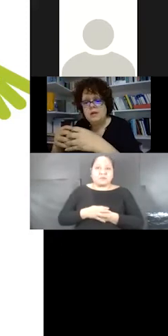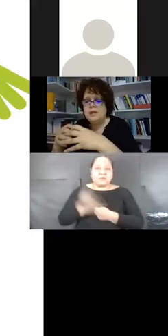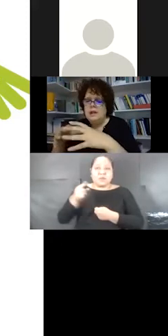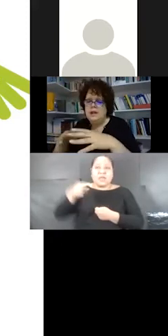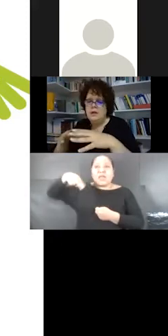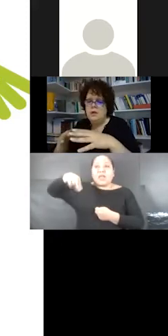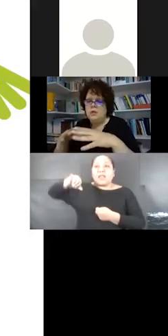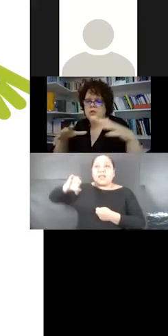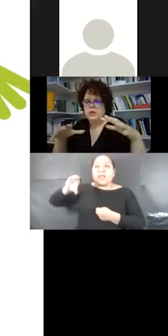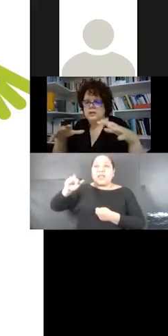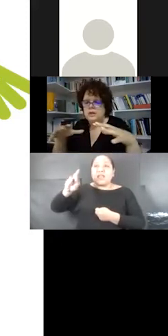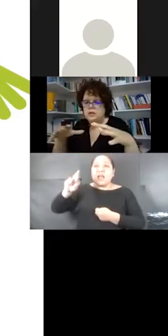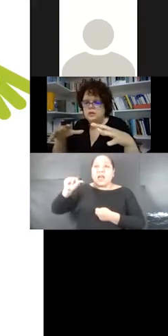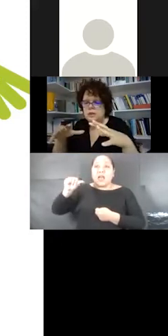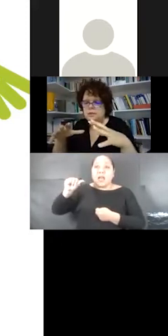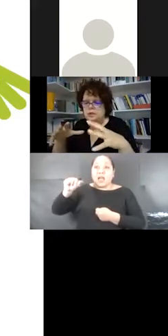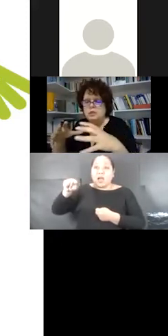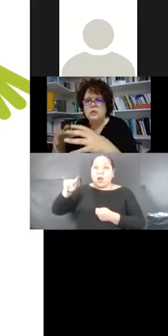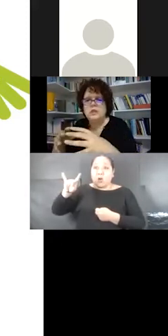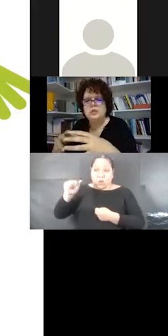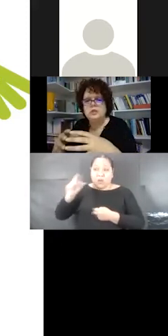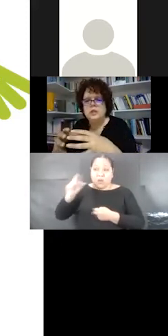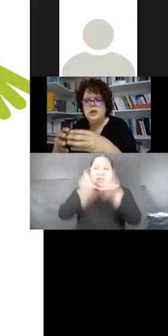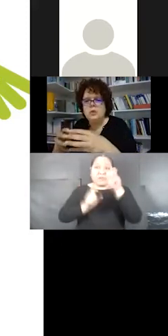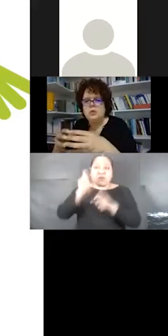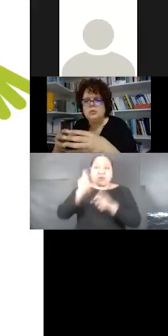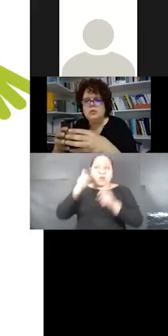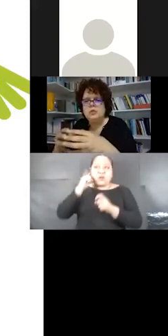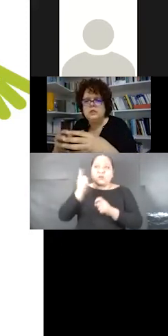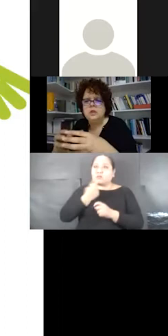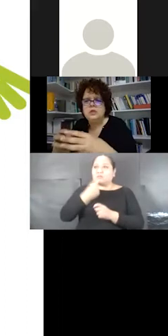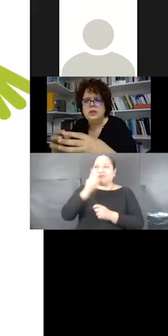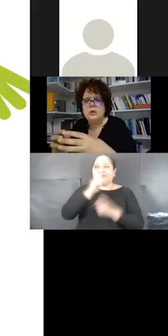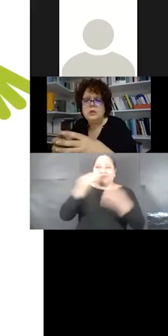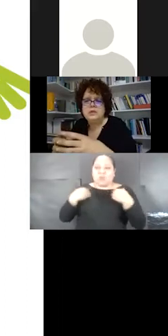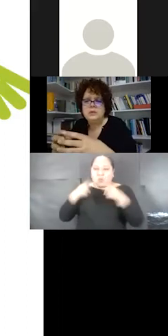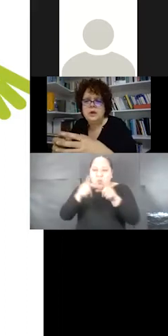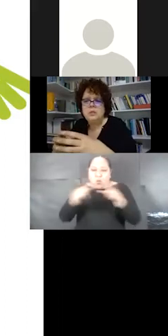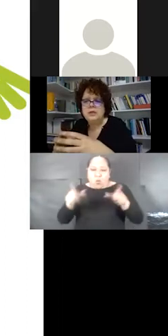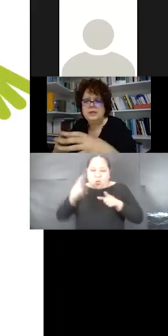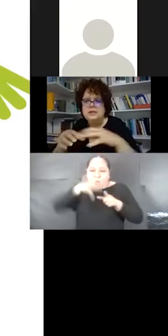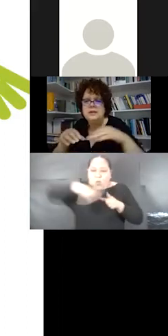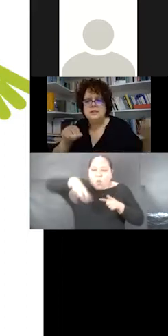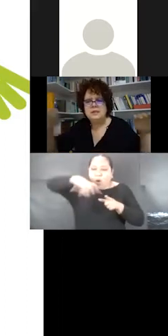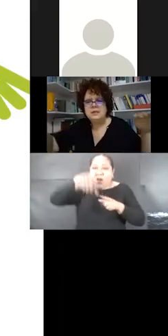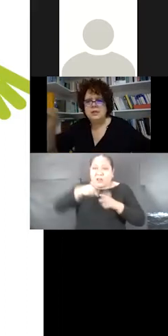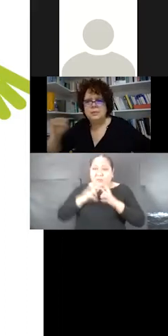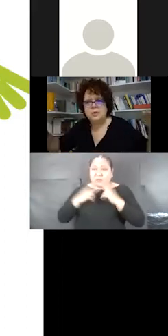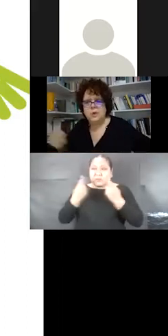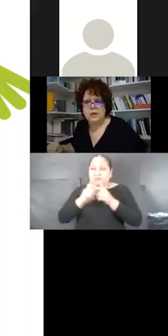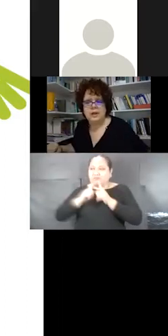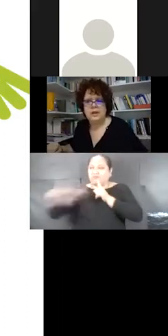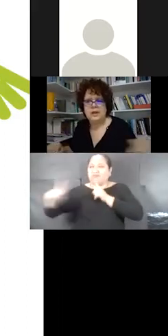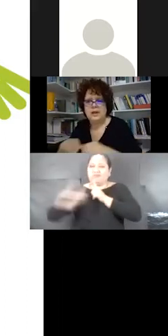Nicaragua, en el cual las personas sordas no tenían un centro donde reunirse, una comunidad, y estaban distanciados